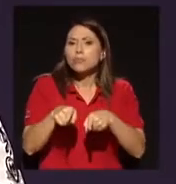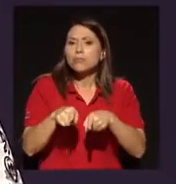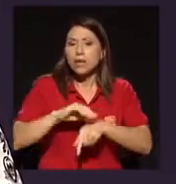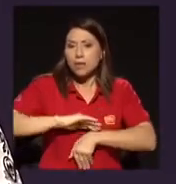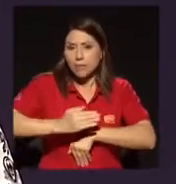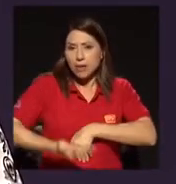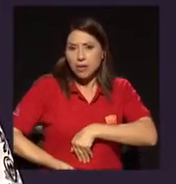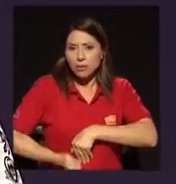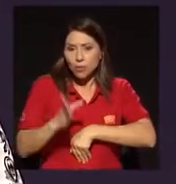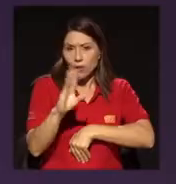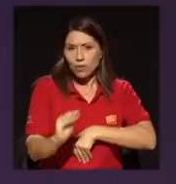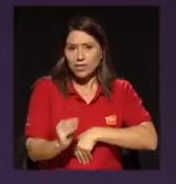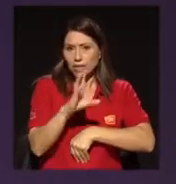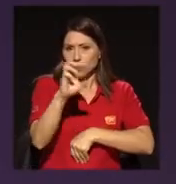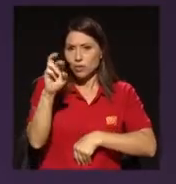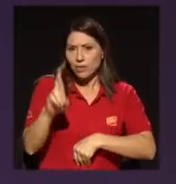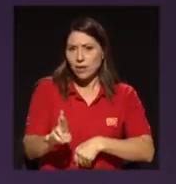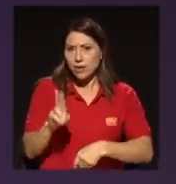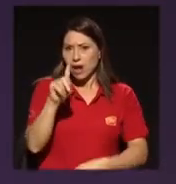Rica.